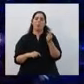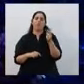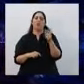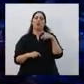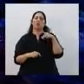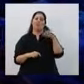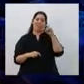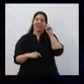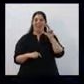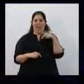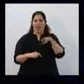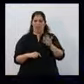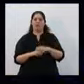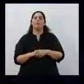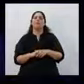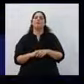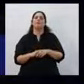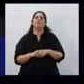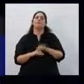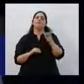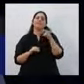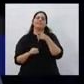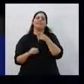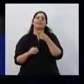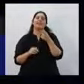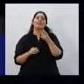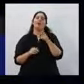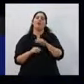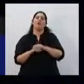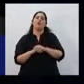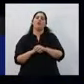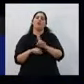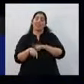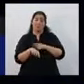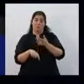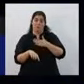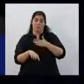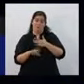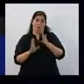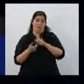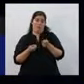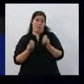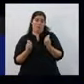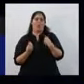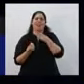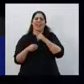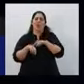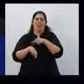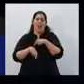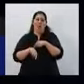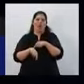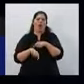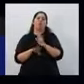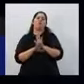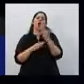nicolás del caño si quiero utilizar este tiempo y quiero que corra el reloj para